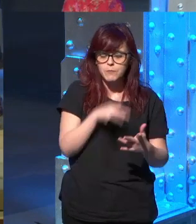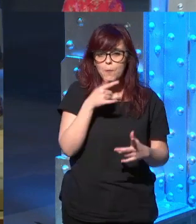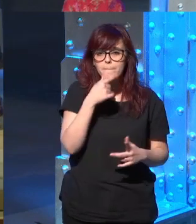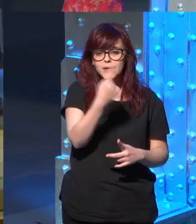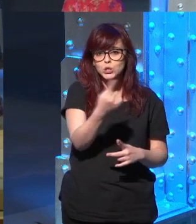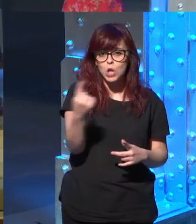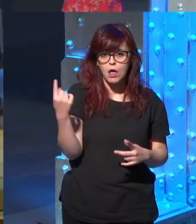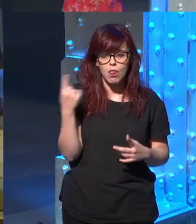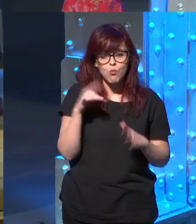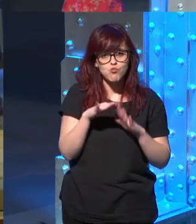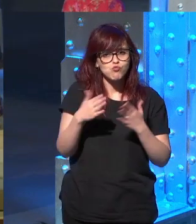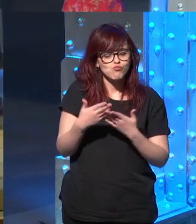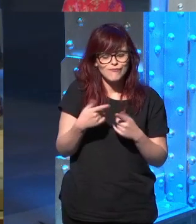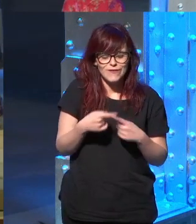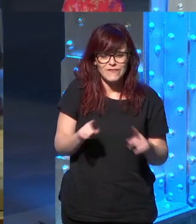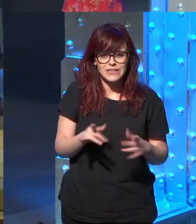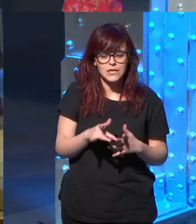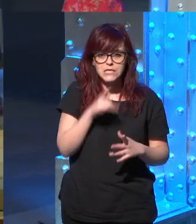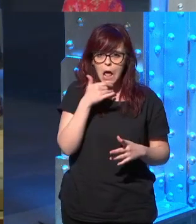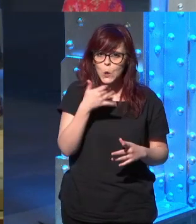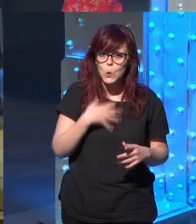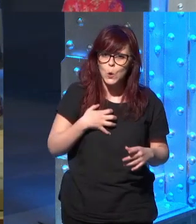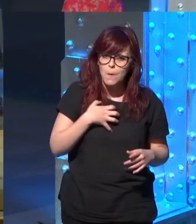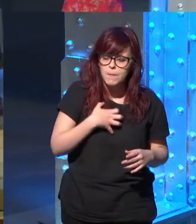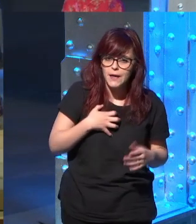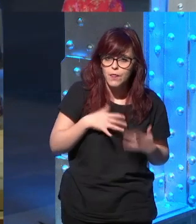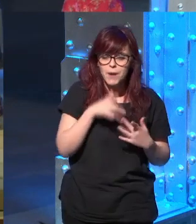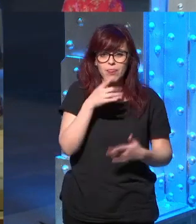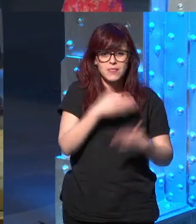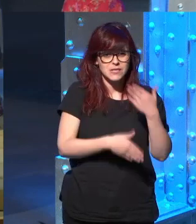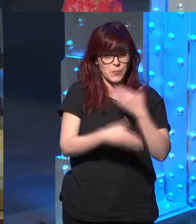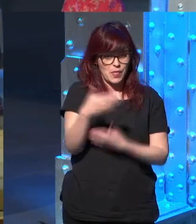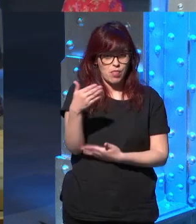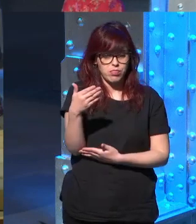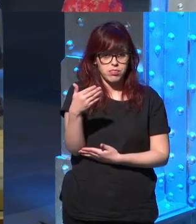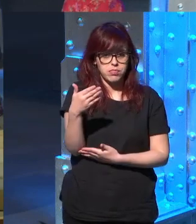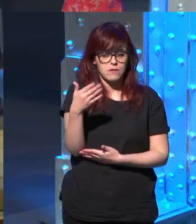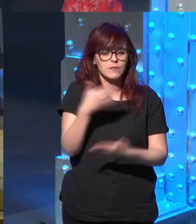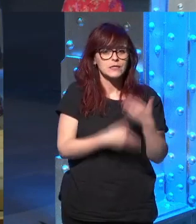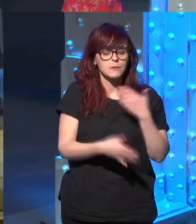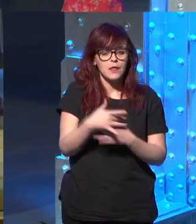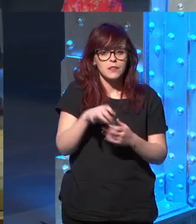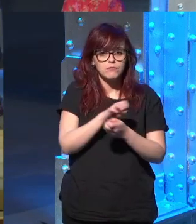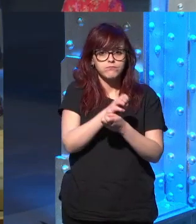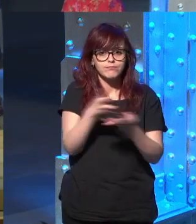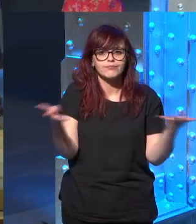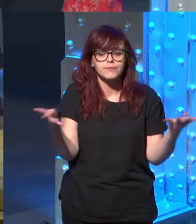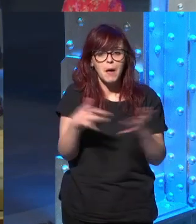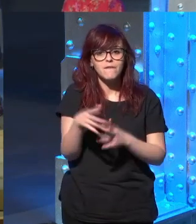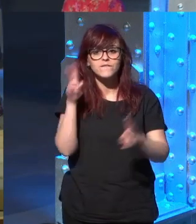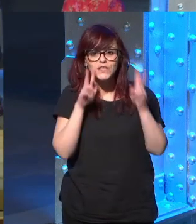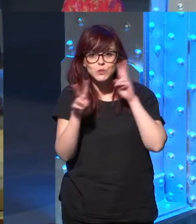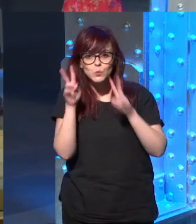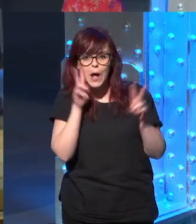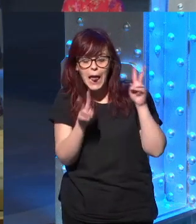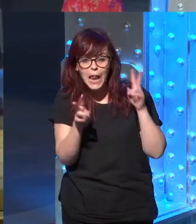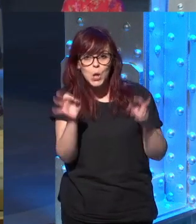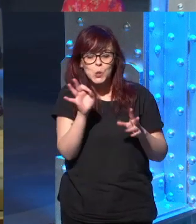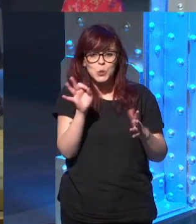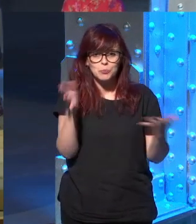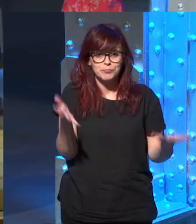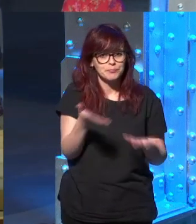persona era un mundo, obviamente, pero era algo muy complicado. Pero, obviamente, discapacidades que es tan amplios como discapacidad que visual, ¿sabes? No sé.